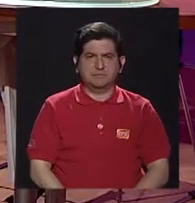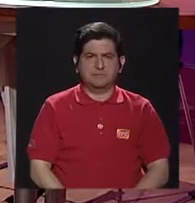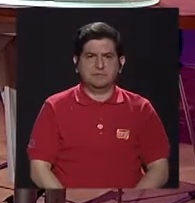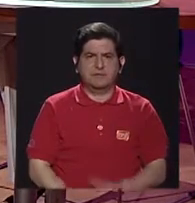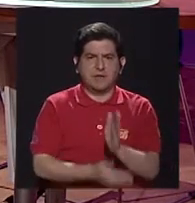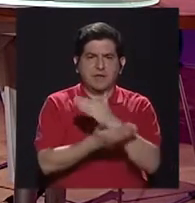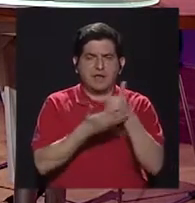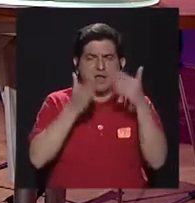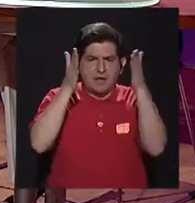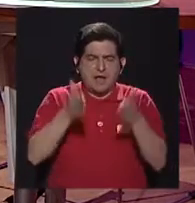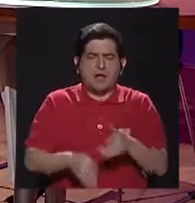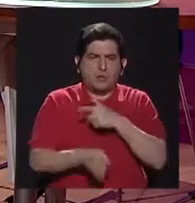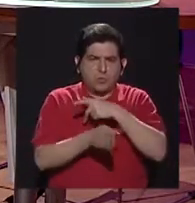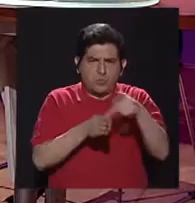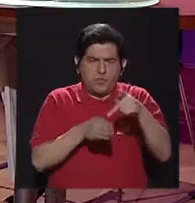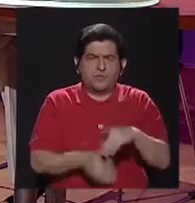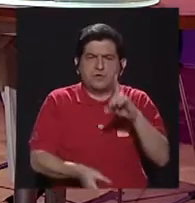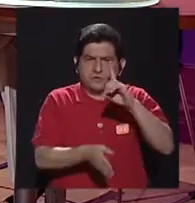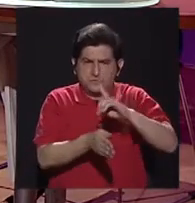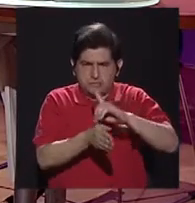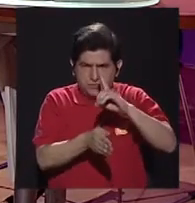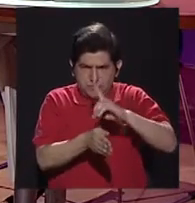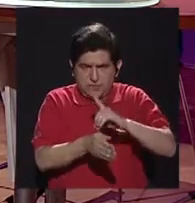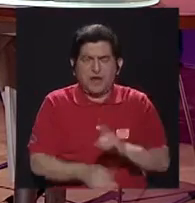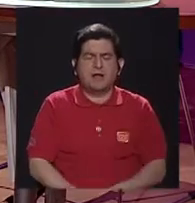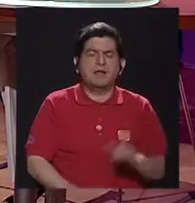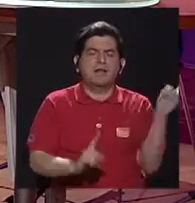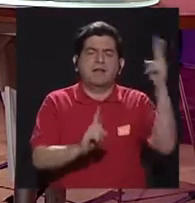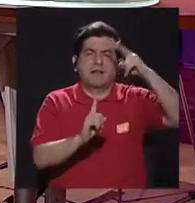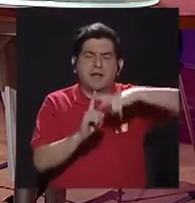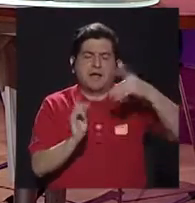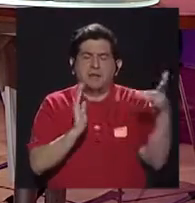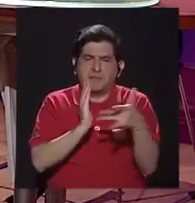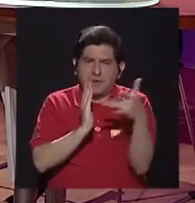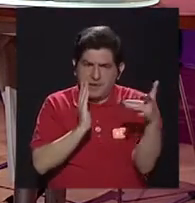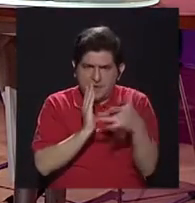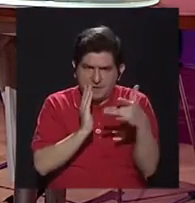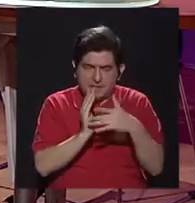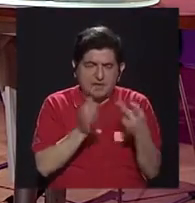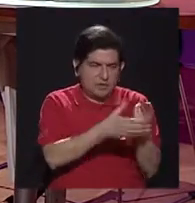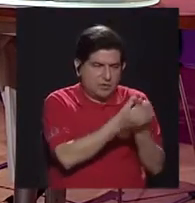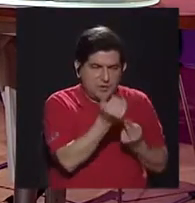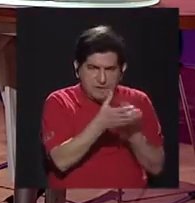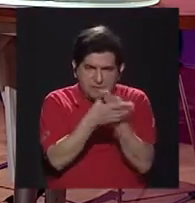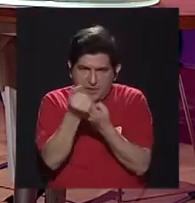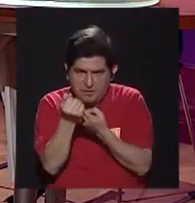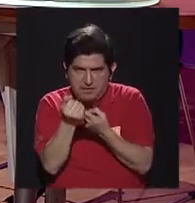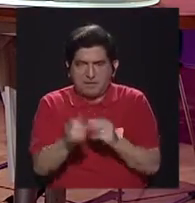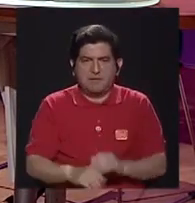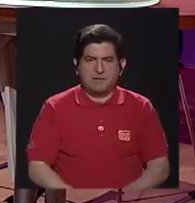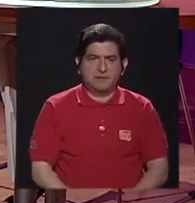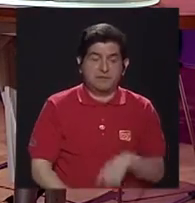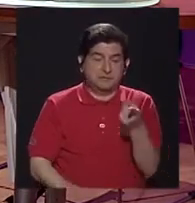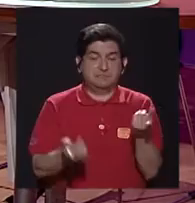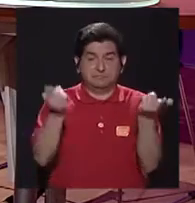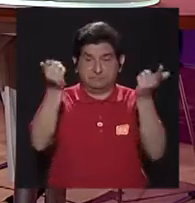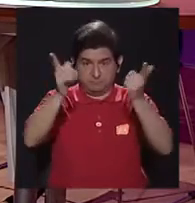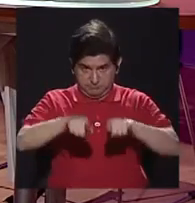algunos profesionales médicos que tendrían que ser los que apliquen la técnica a estas parejas que